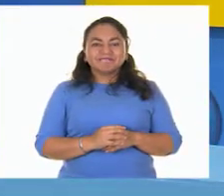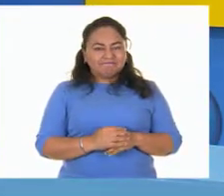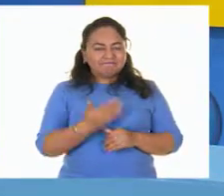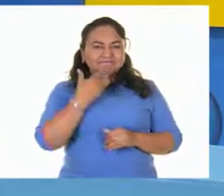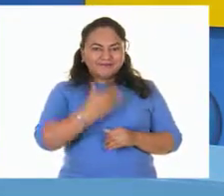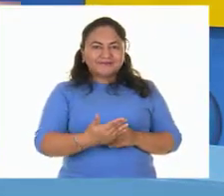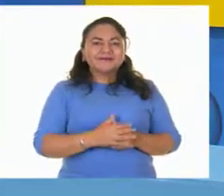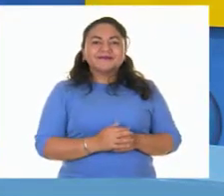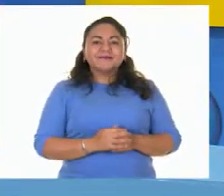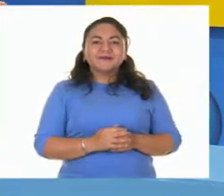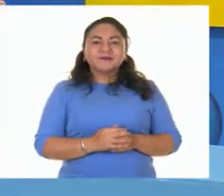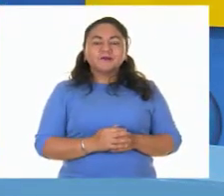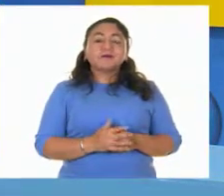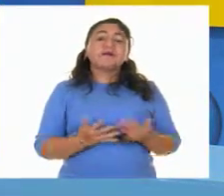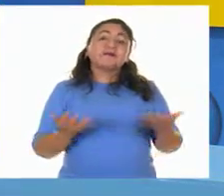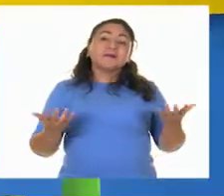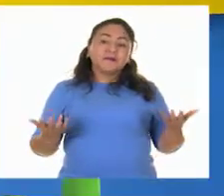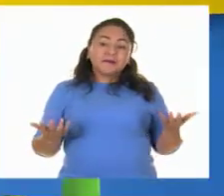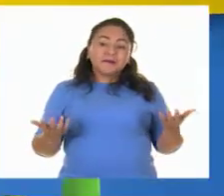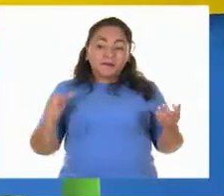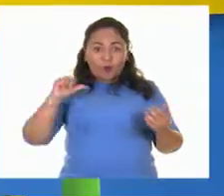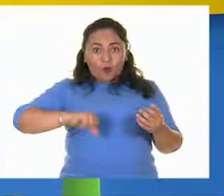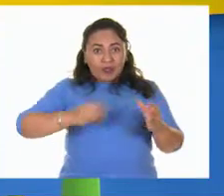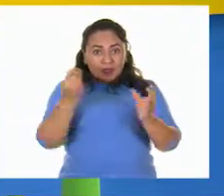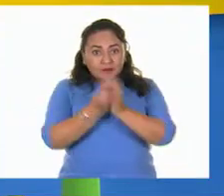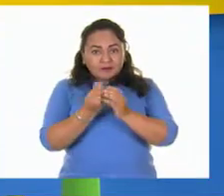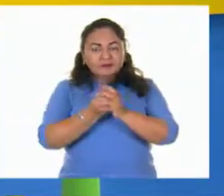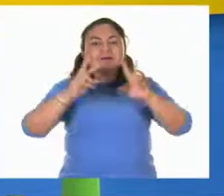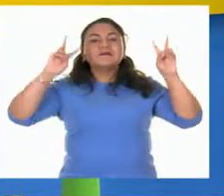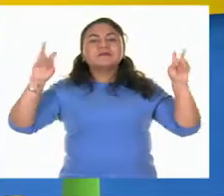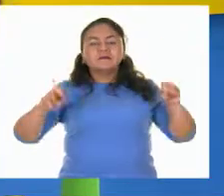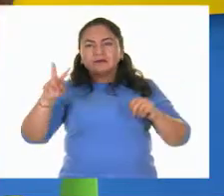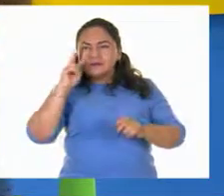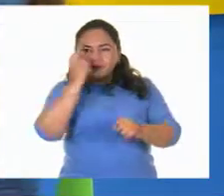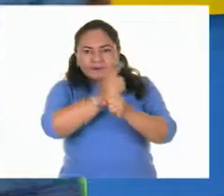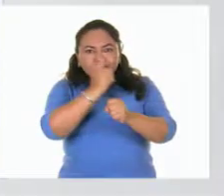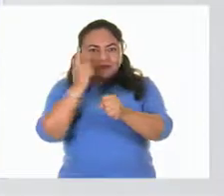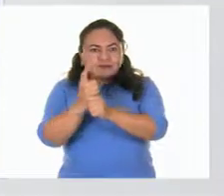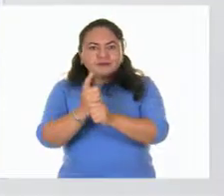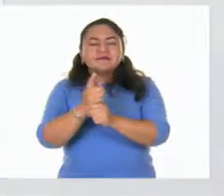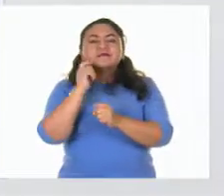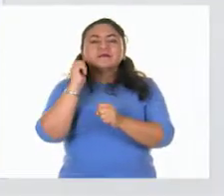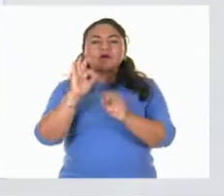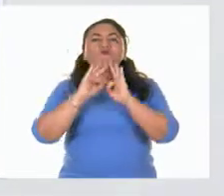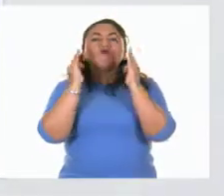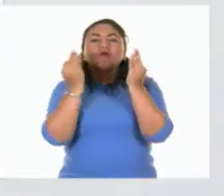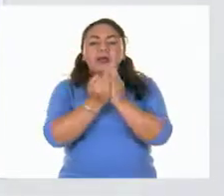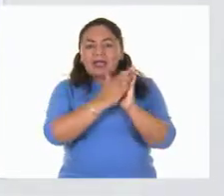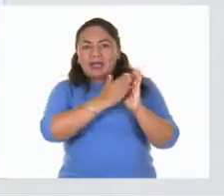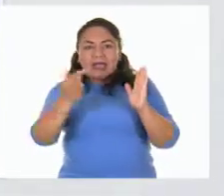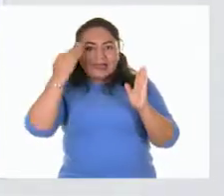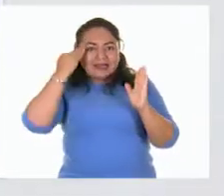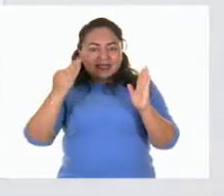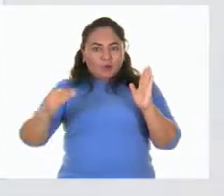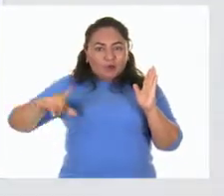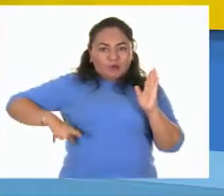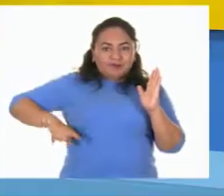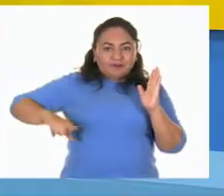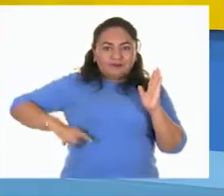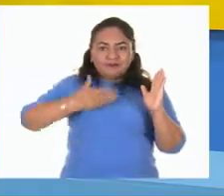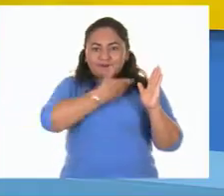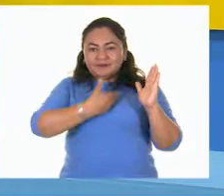Excelente. Pues bien, esta clase se ha tratado de que identifiquemos las principales medidas que durante el gobierno de Lázaro